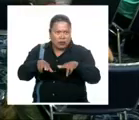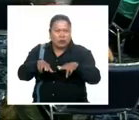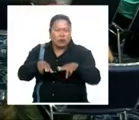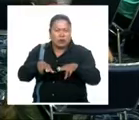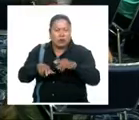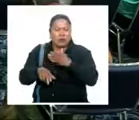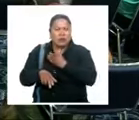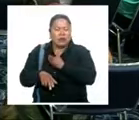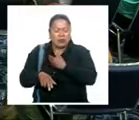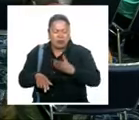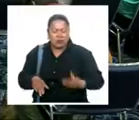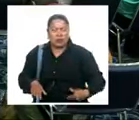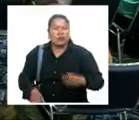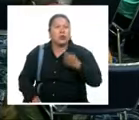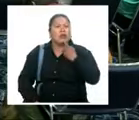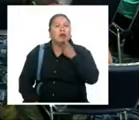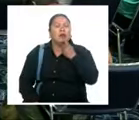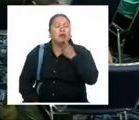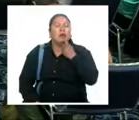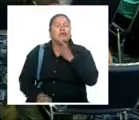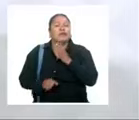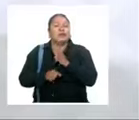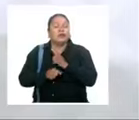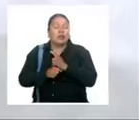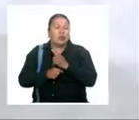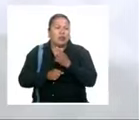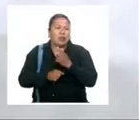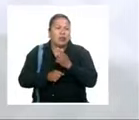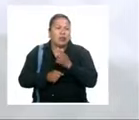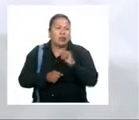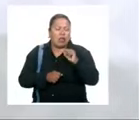del presidente de la República, el licenciado